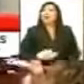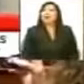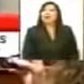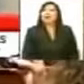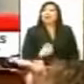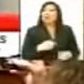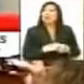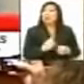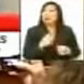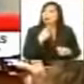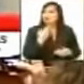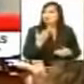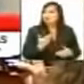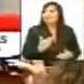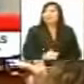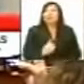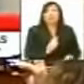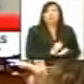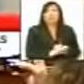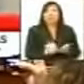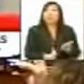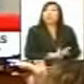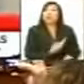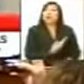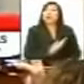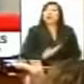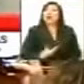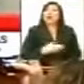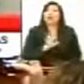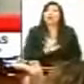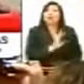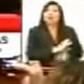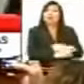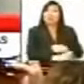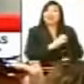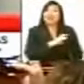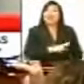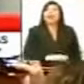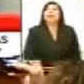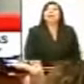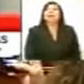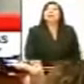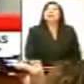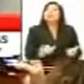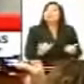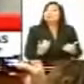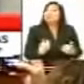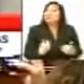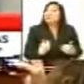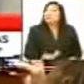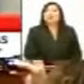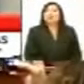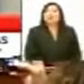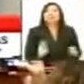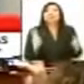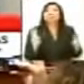nuestro país, hace un mes, de hecho hoy se cumple un mes del nuevo gobierno en Chile. Que este panel tenga este